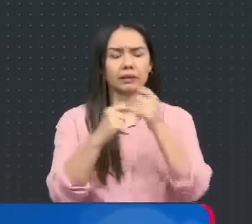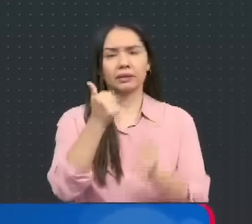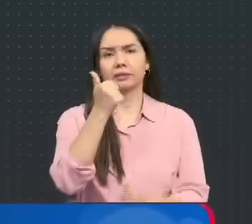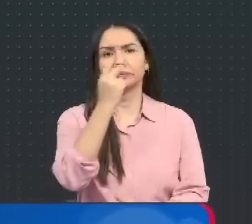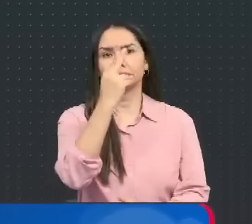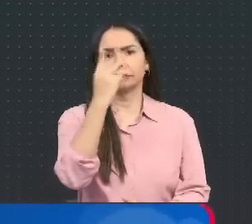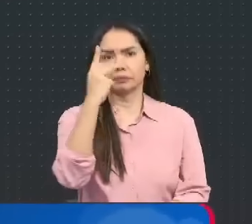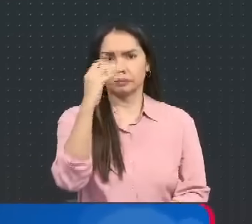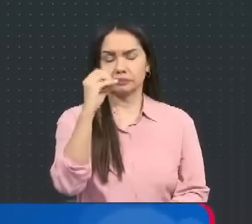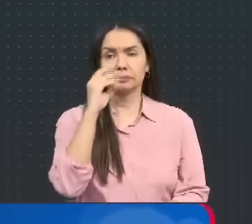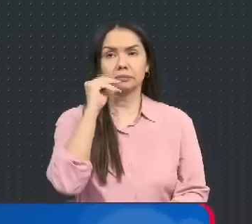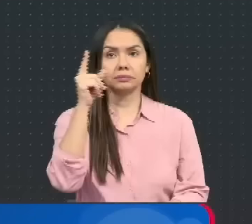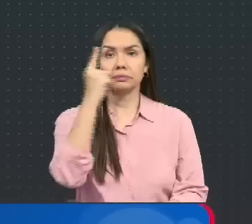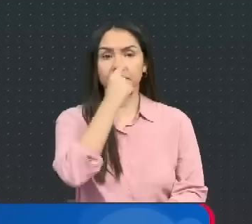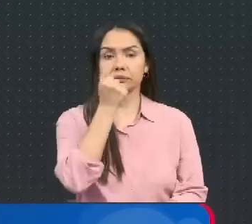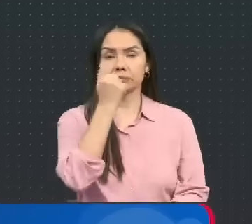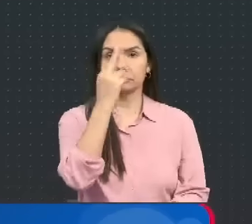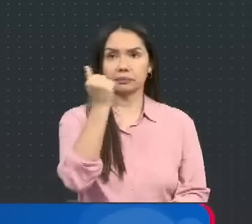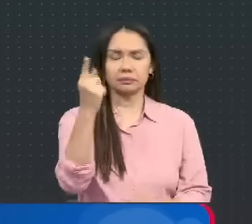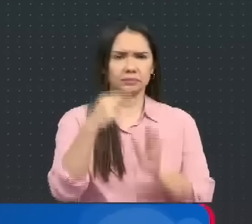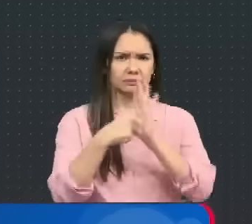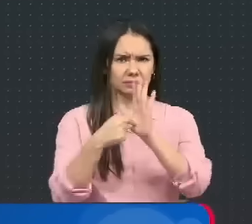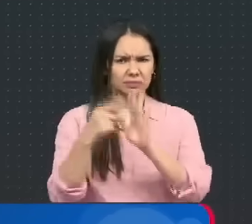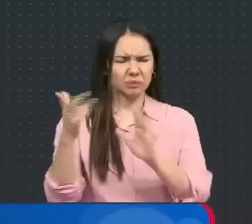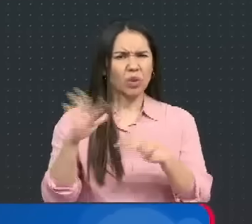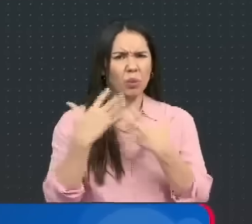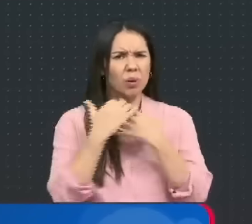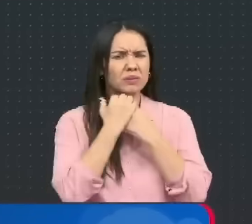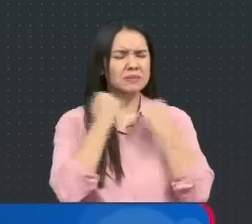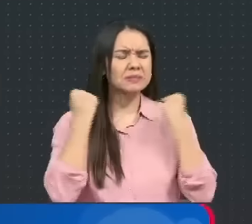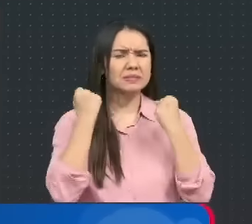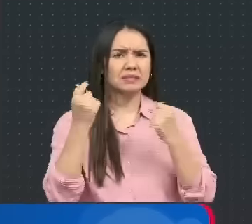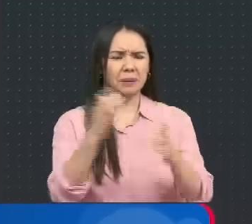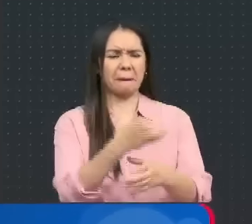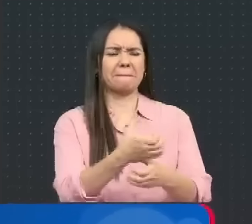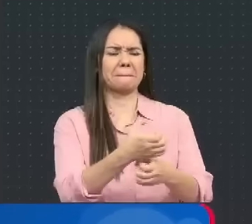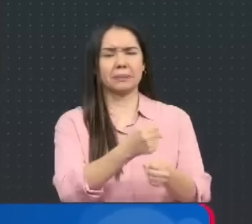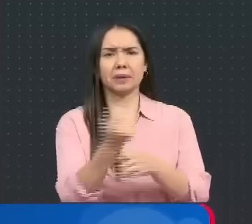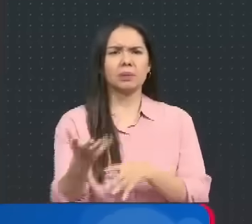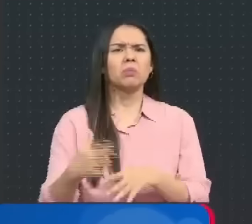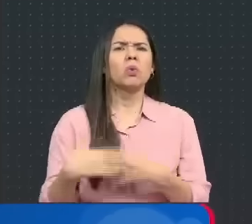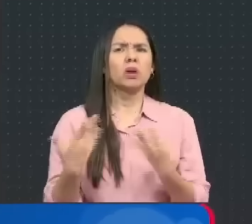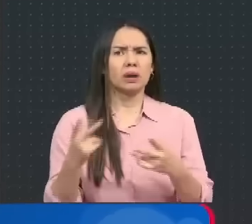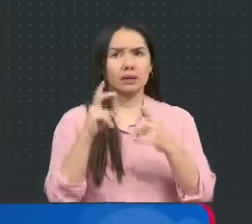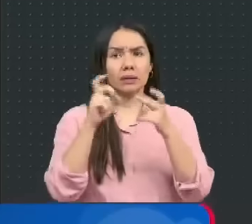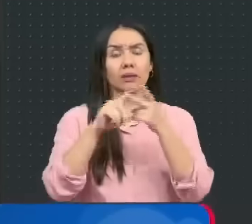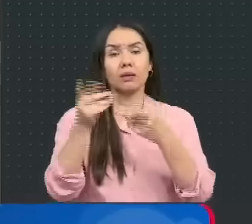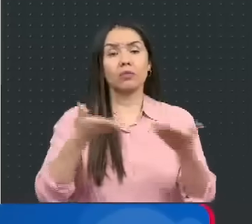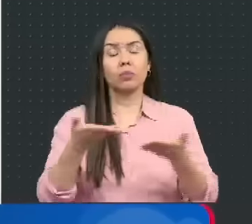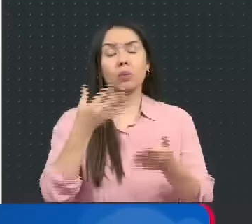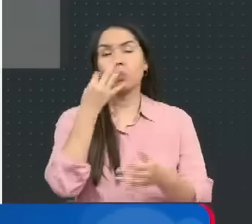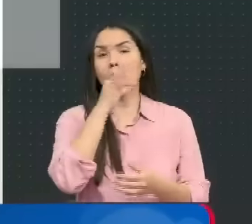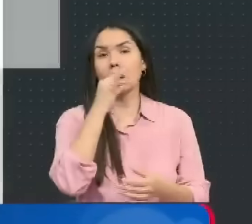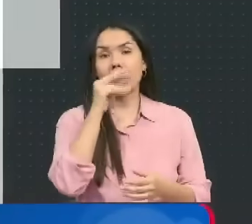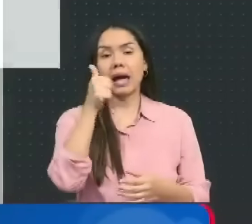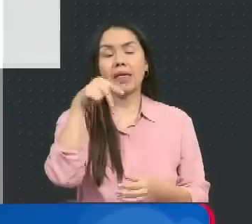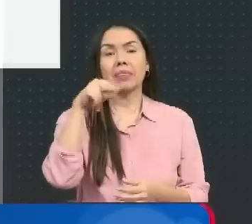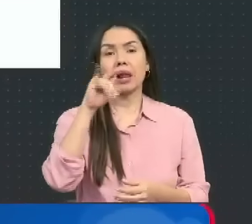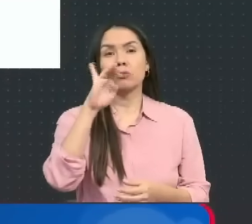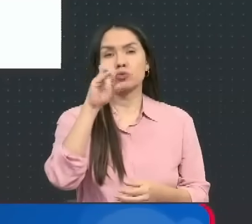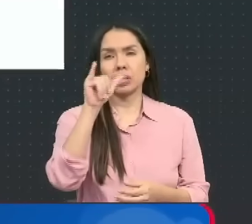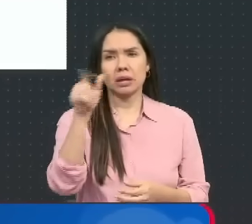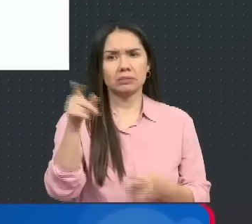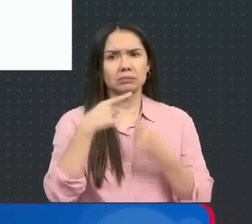cantante guatemalteca Sara Curruchich destacó la forma violenta como sucedieron los hechos. La futbolista guatemalteca Ana Lucía Martínez también